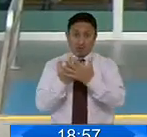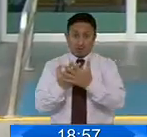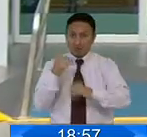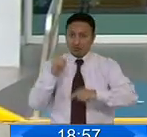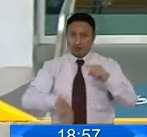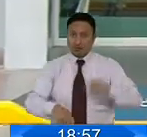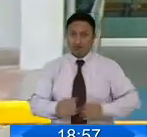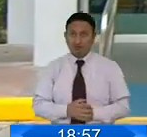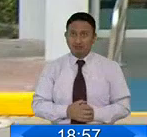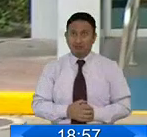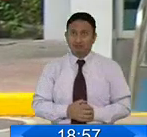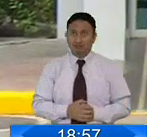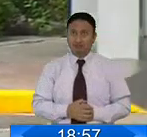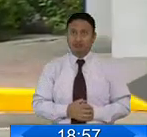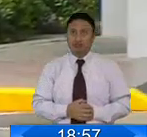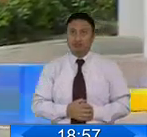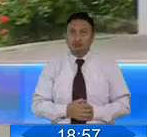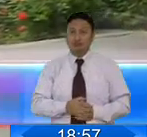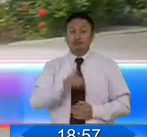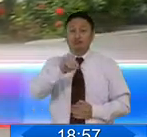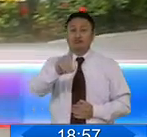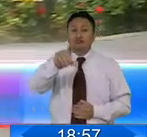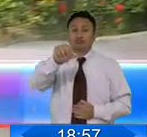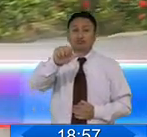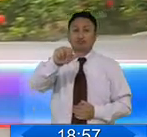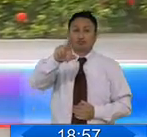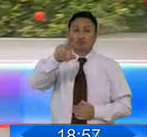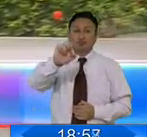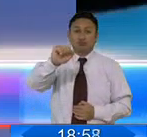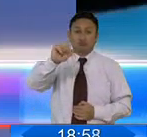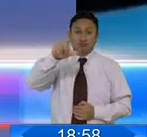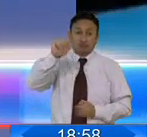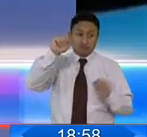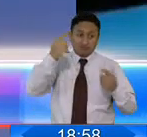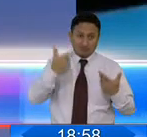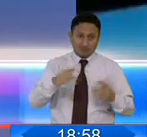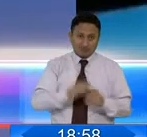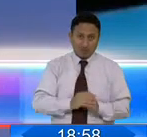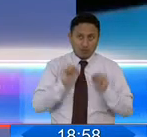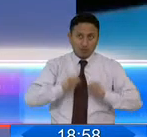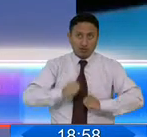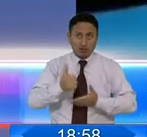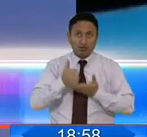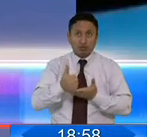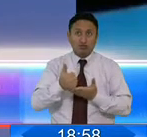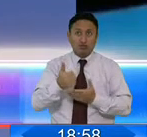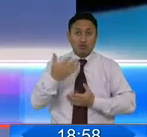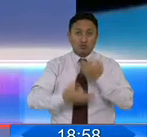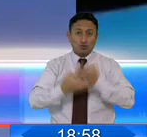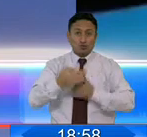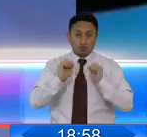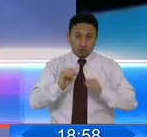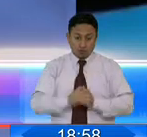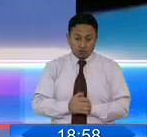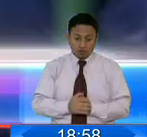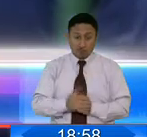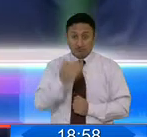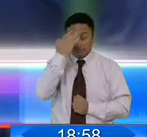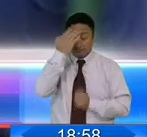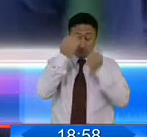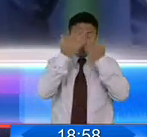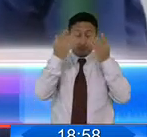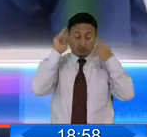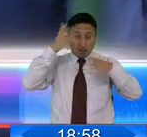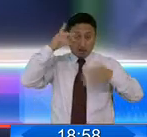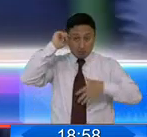Que Daniel Salcedo ya cuenta con las facultades de colaborar con la justicia, pues está lúcido, mencionó su abogado